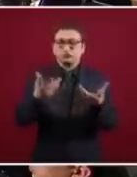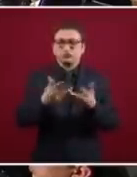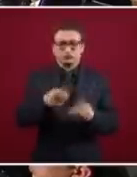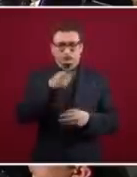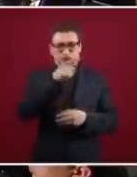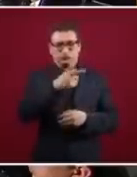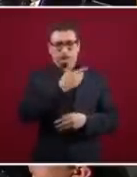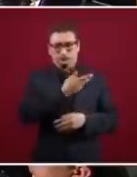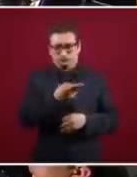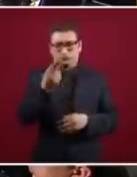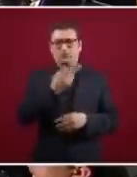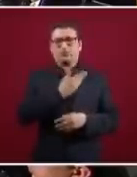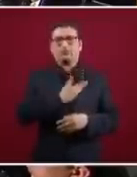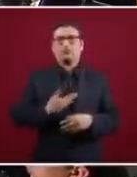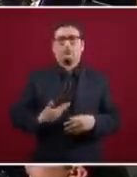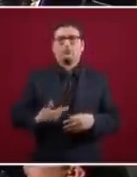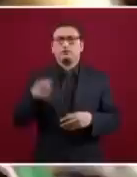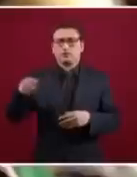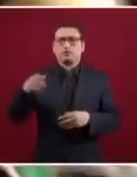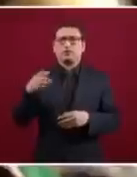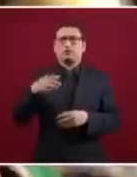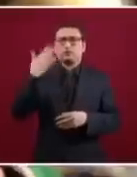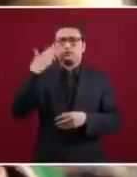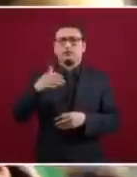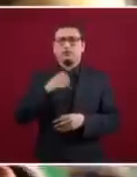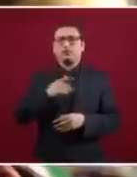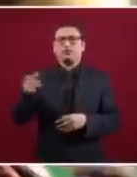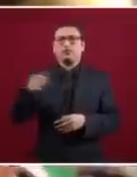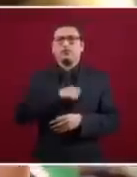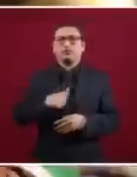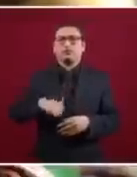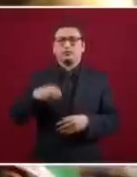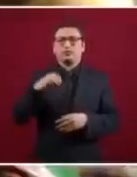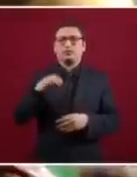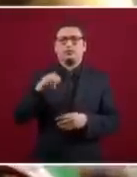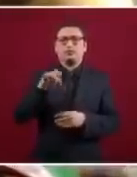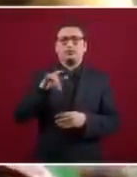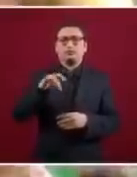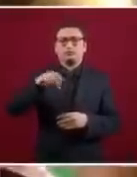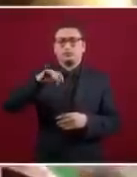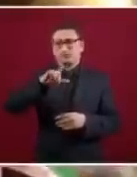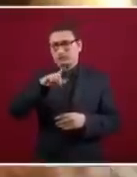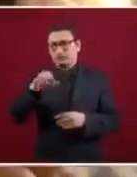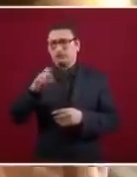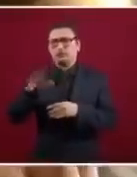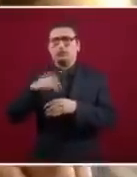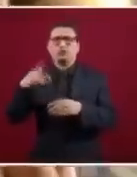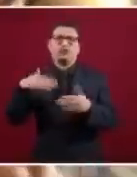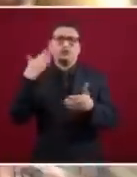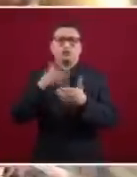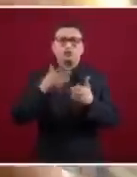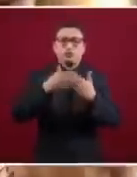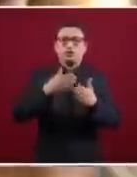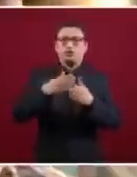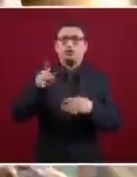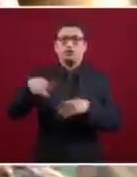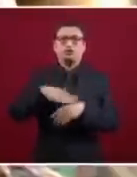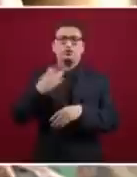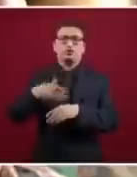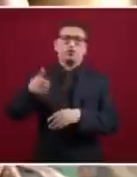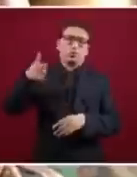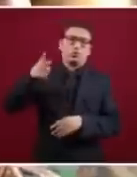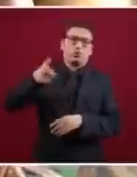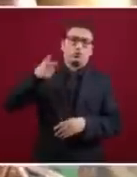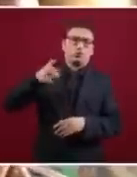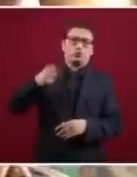que una alcaldesa de manzanillo tenga que vivir en las instalaciones de la marina porque fue objeto de 37 balazos en su